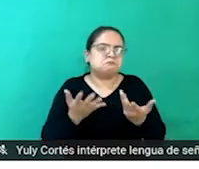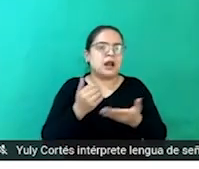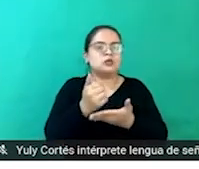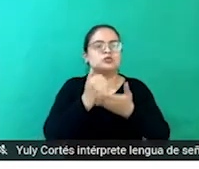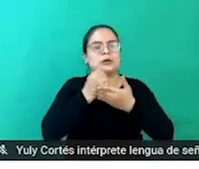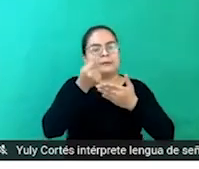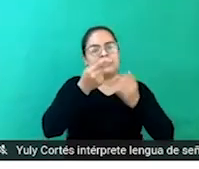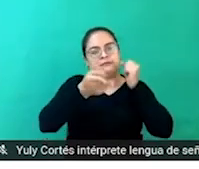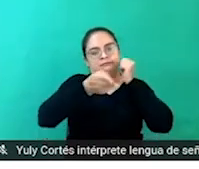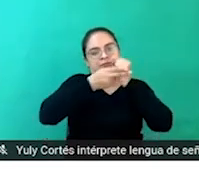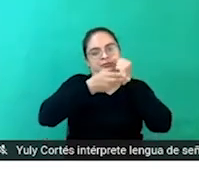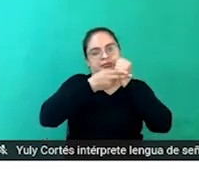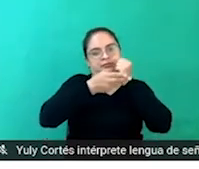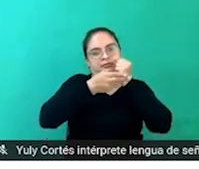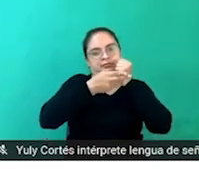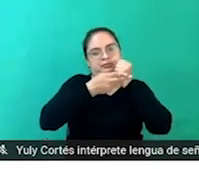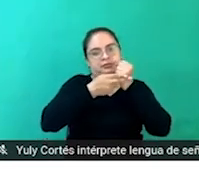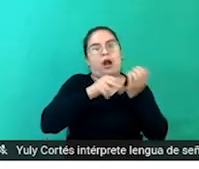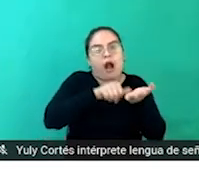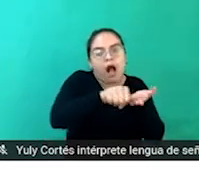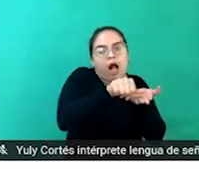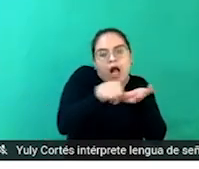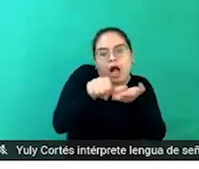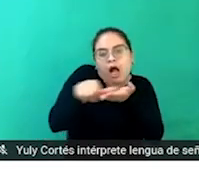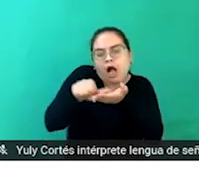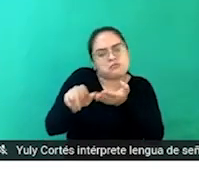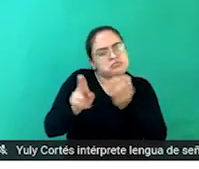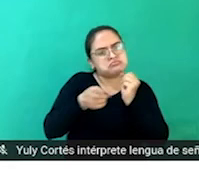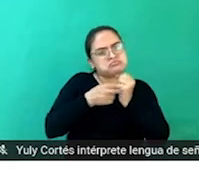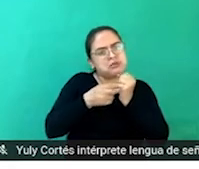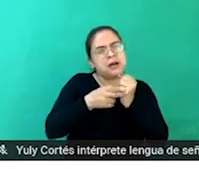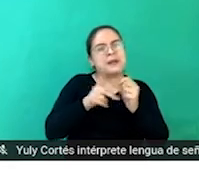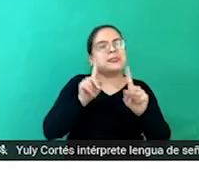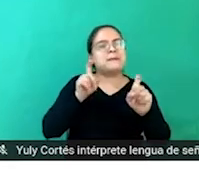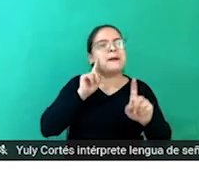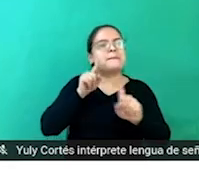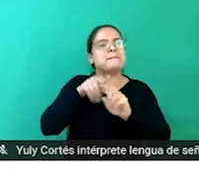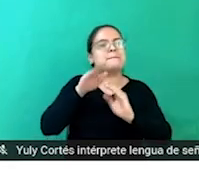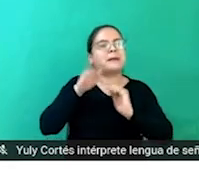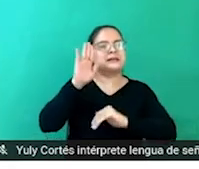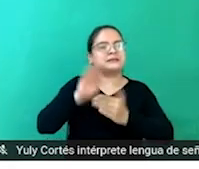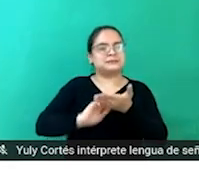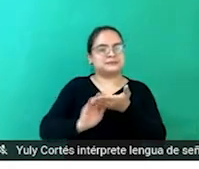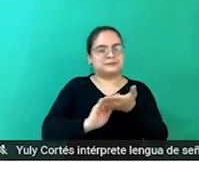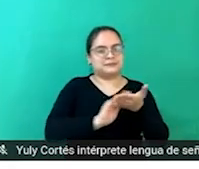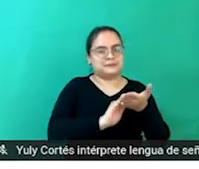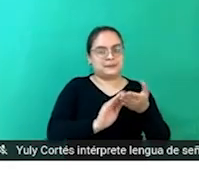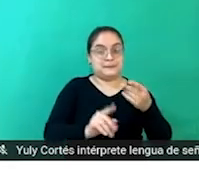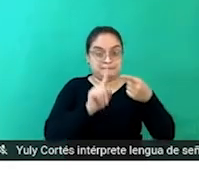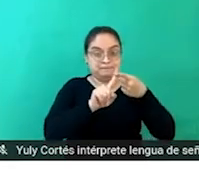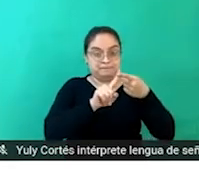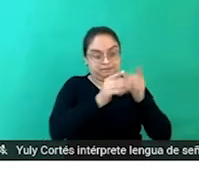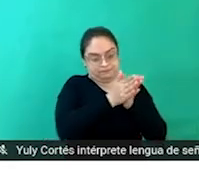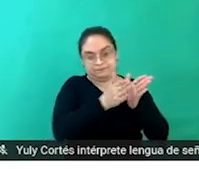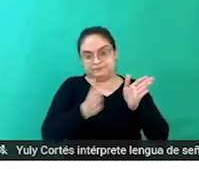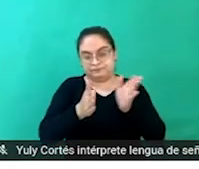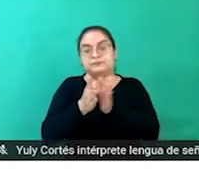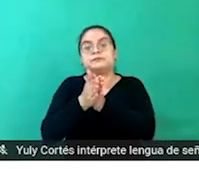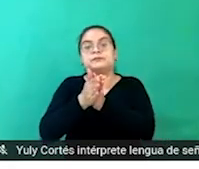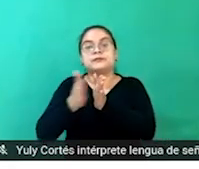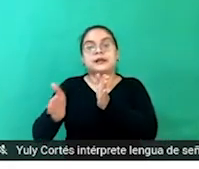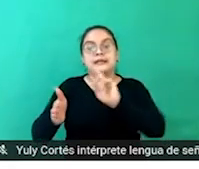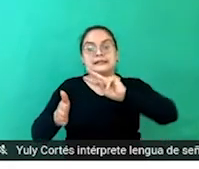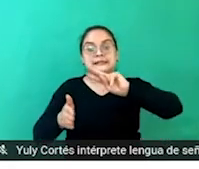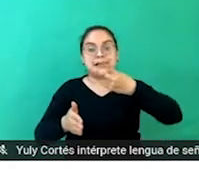costos, sobre todo hablando de mantenimiento. La segunda fase es la fase donde nosotros vamos